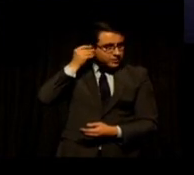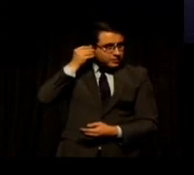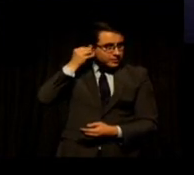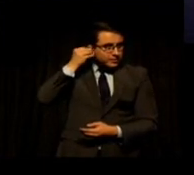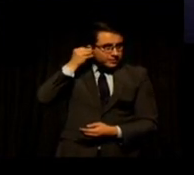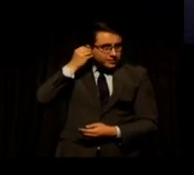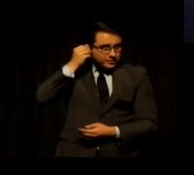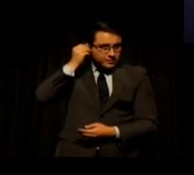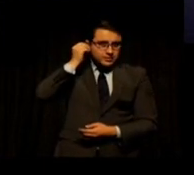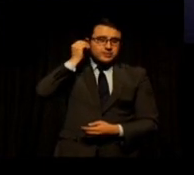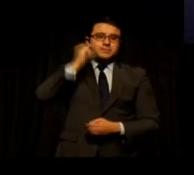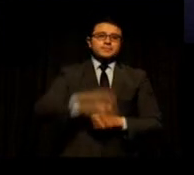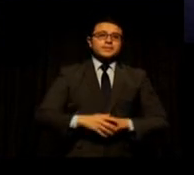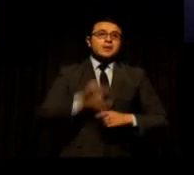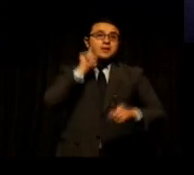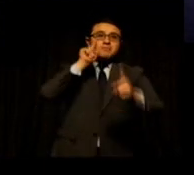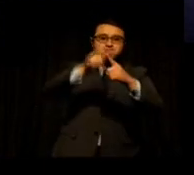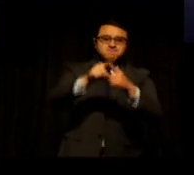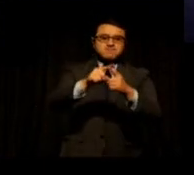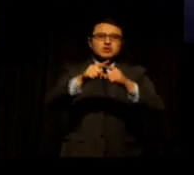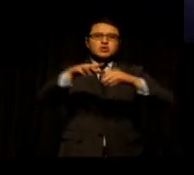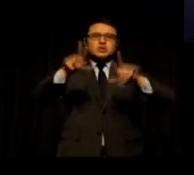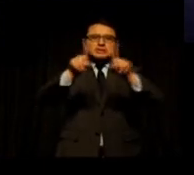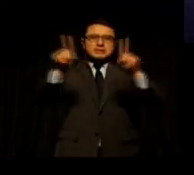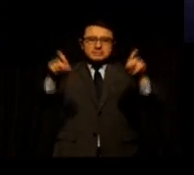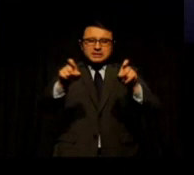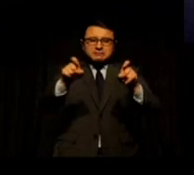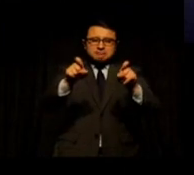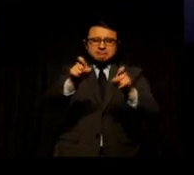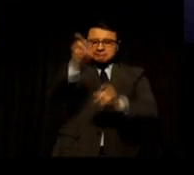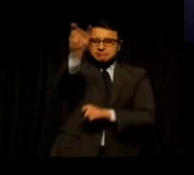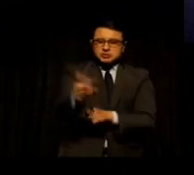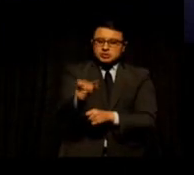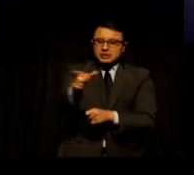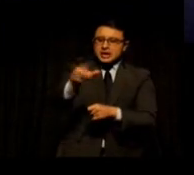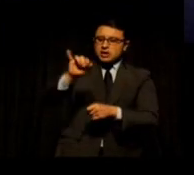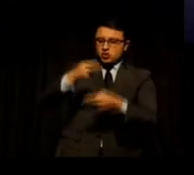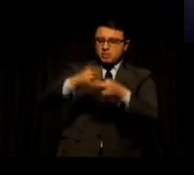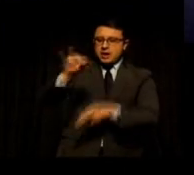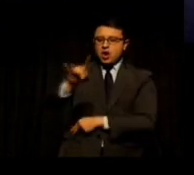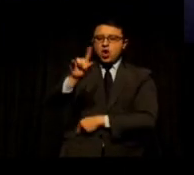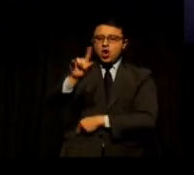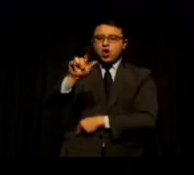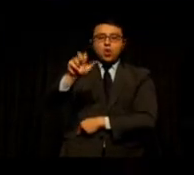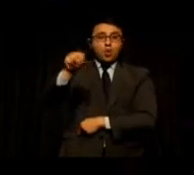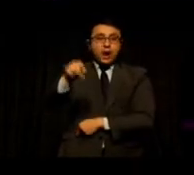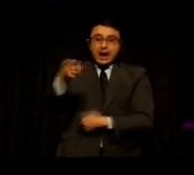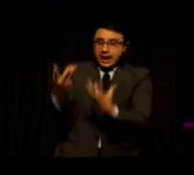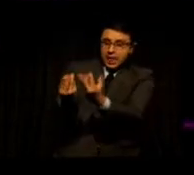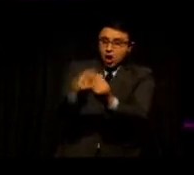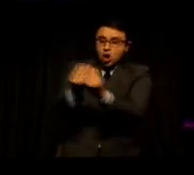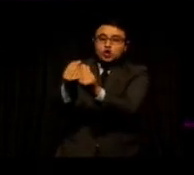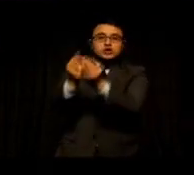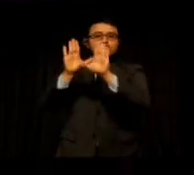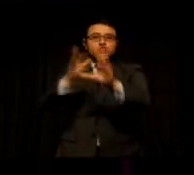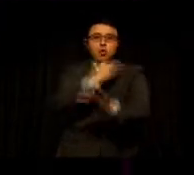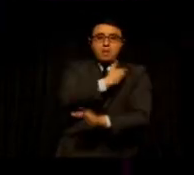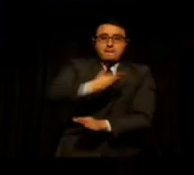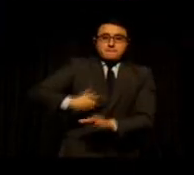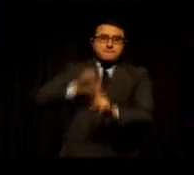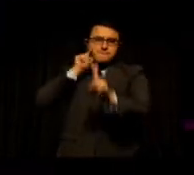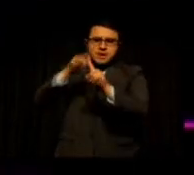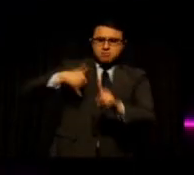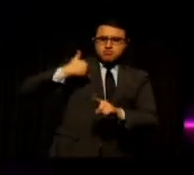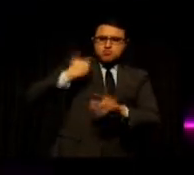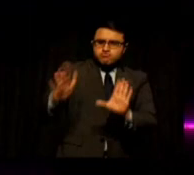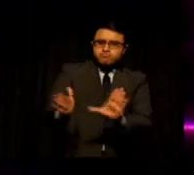asuntos económicos y transformación digital mi saludo también a one sebastian arango consejero presidencial para la juventud y salud